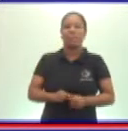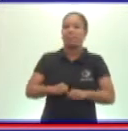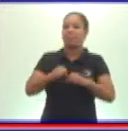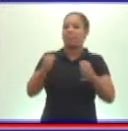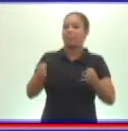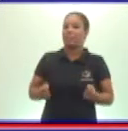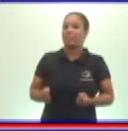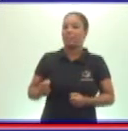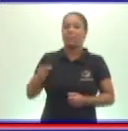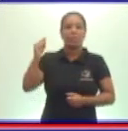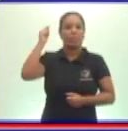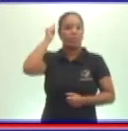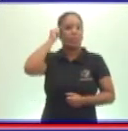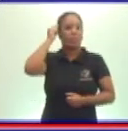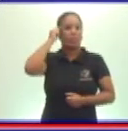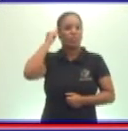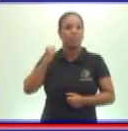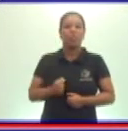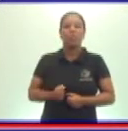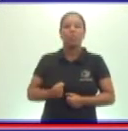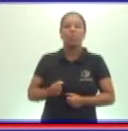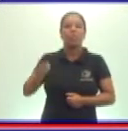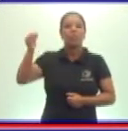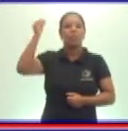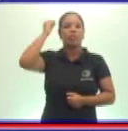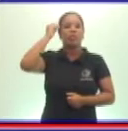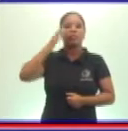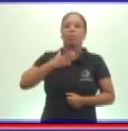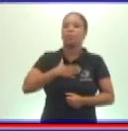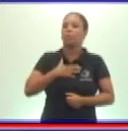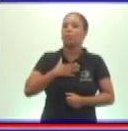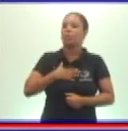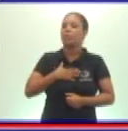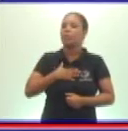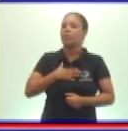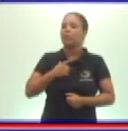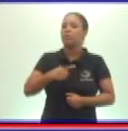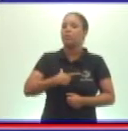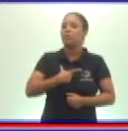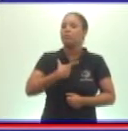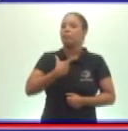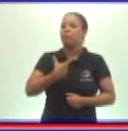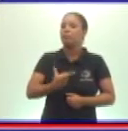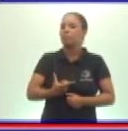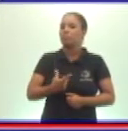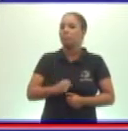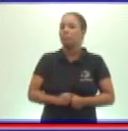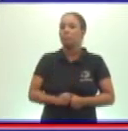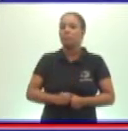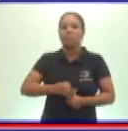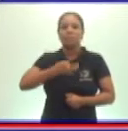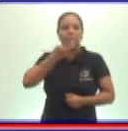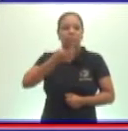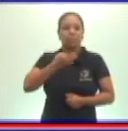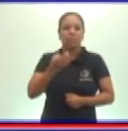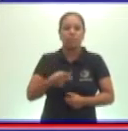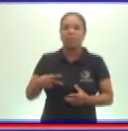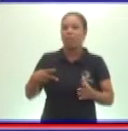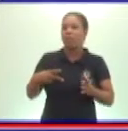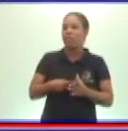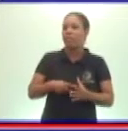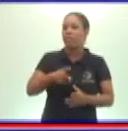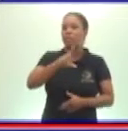el conocimiento propiamente se expresa a través de sus conceptos. Por lo tanto, lo primero que debemos hacer